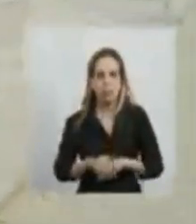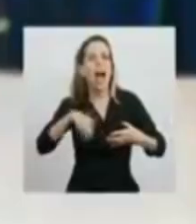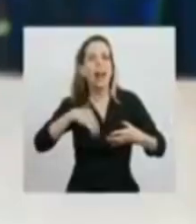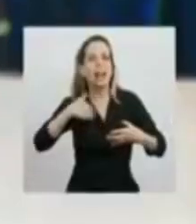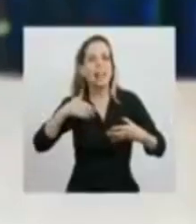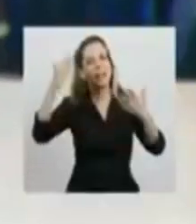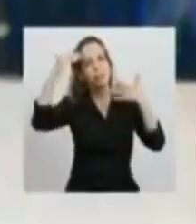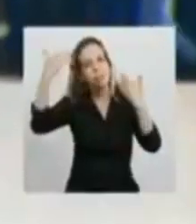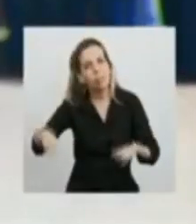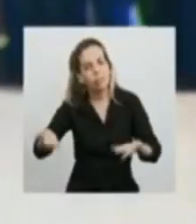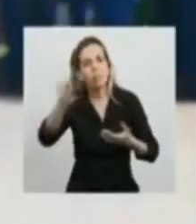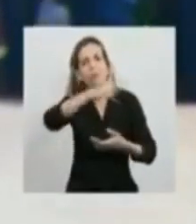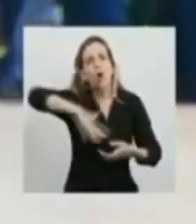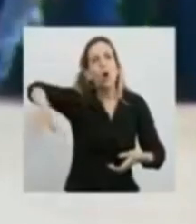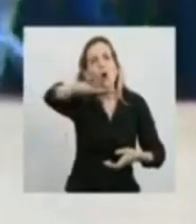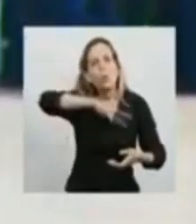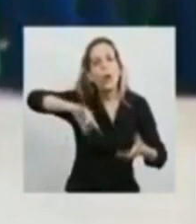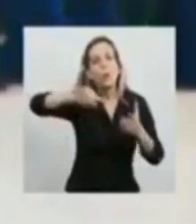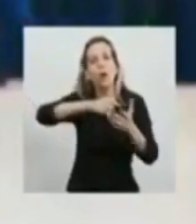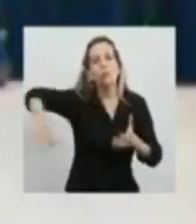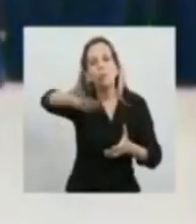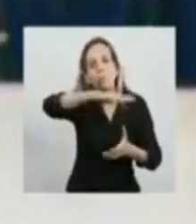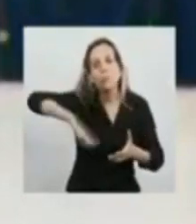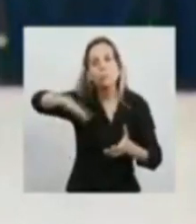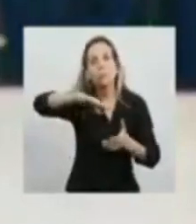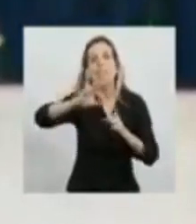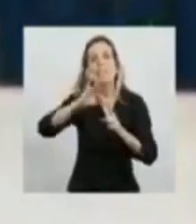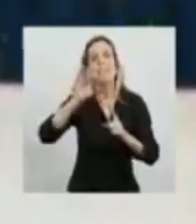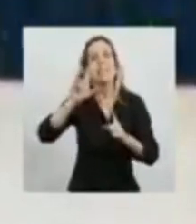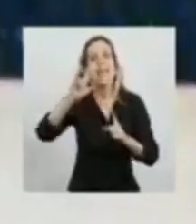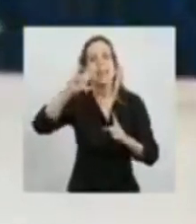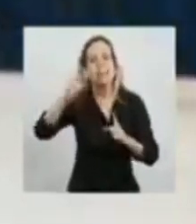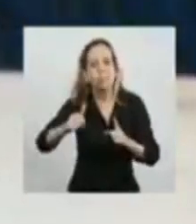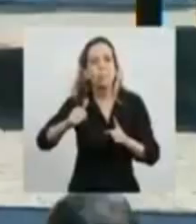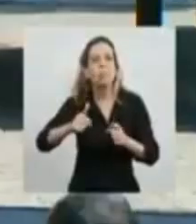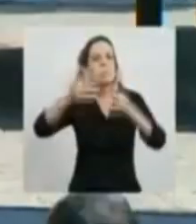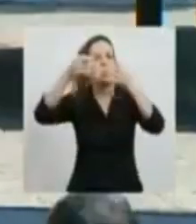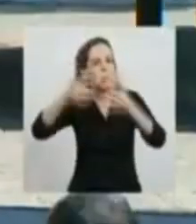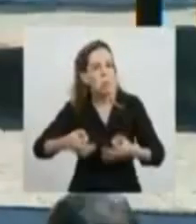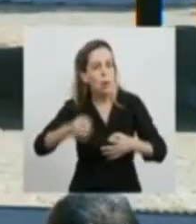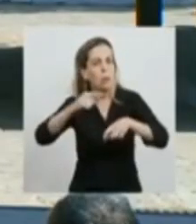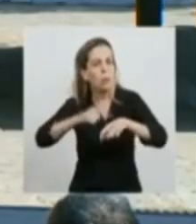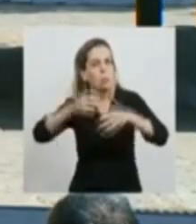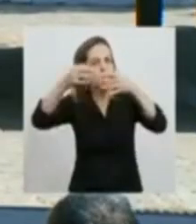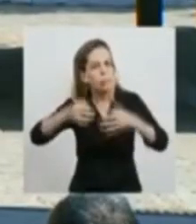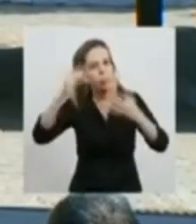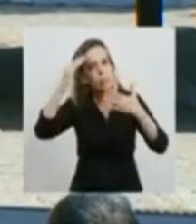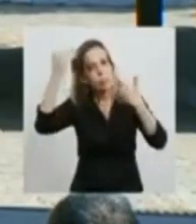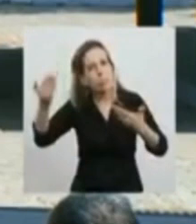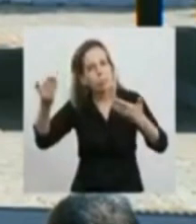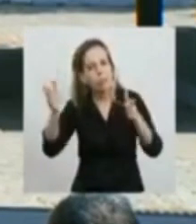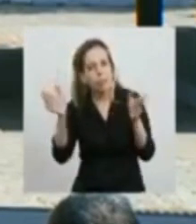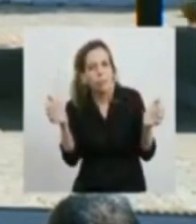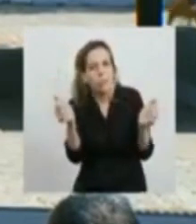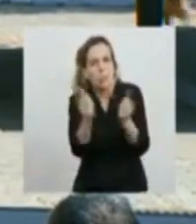donde forjó su carrera política morales renunció a la presidencia el 10 de noviembre de 2019 tras perder el apoyo de las